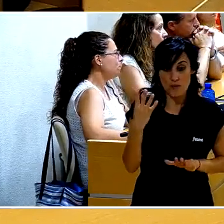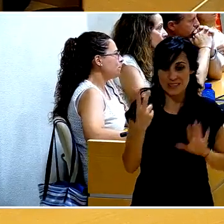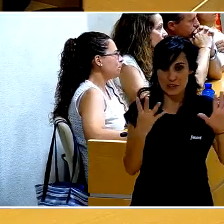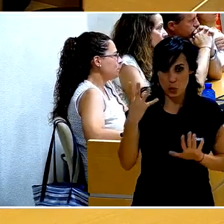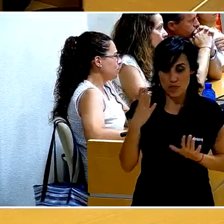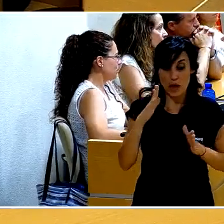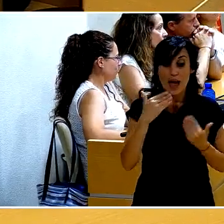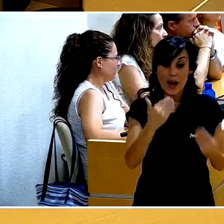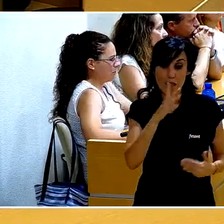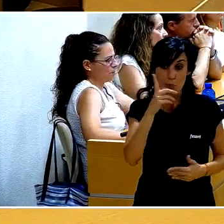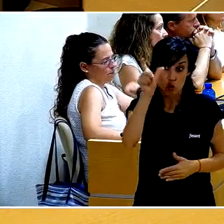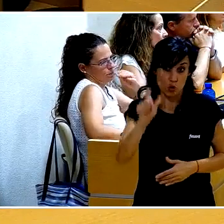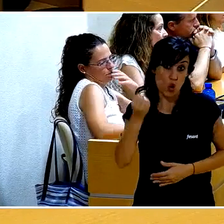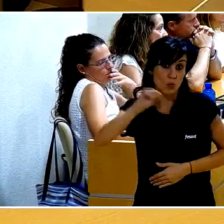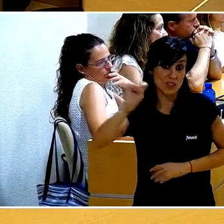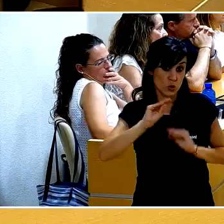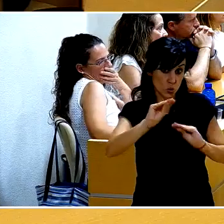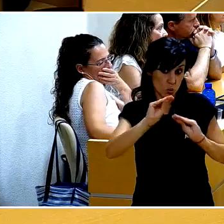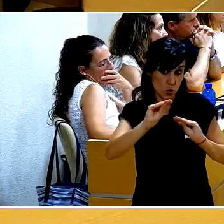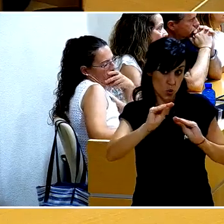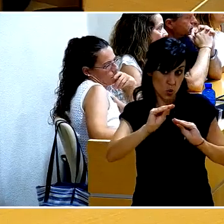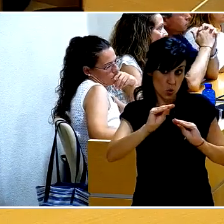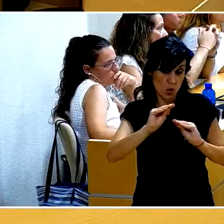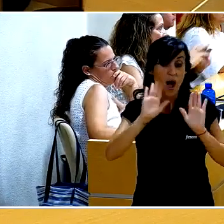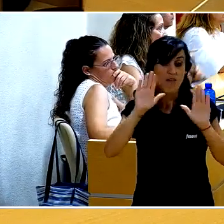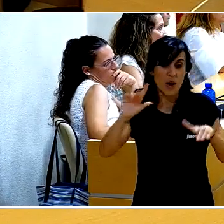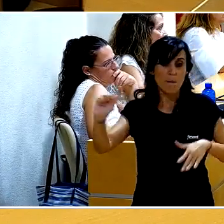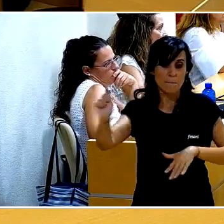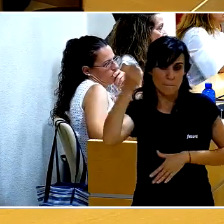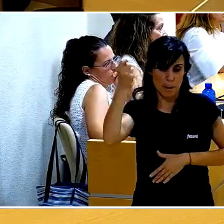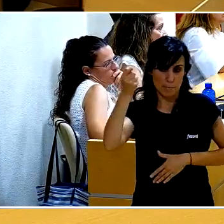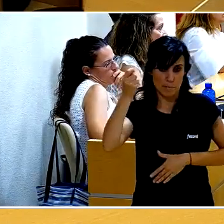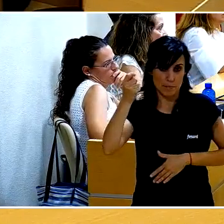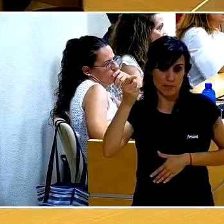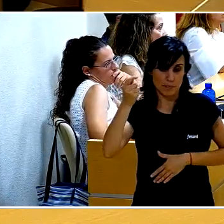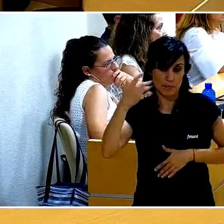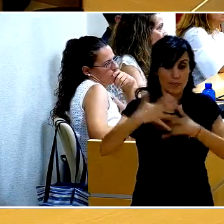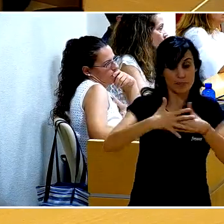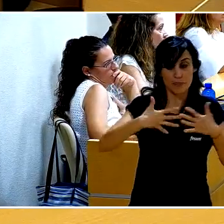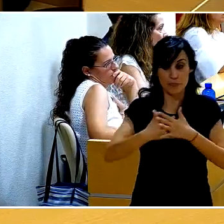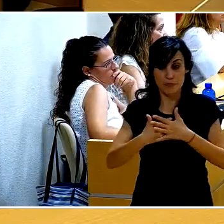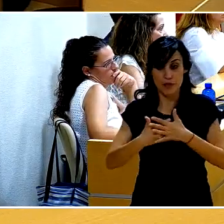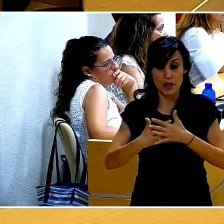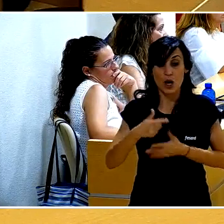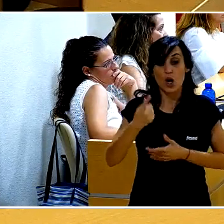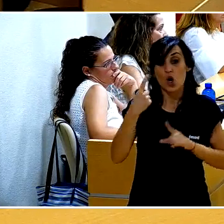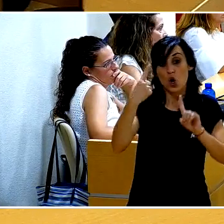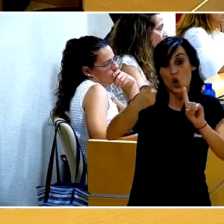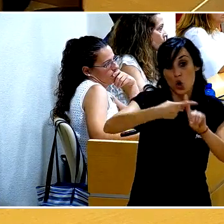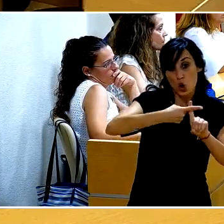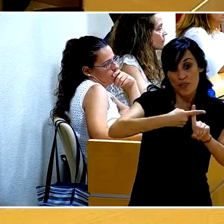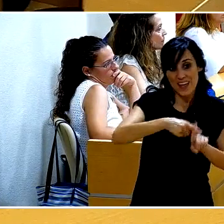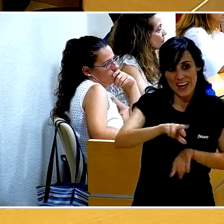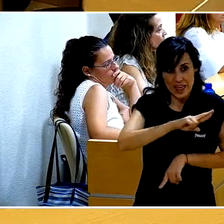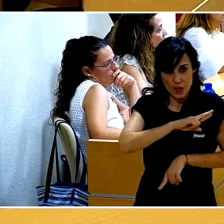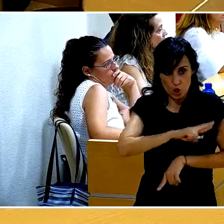a un correligionario comunista suyo, se logró compaginar la existencia de una cruz